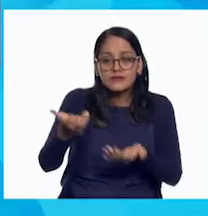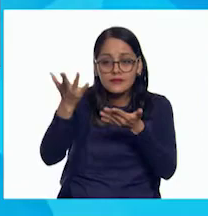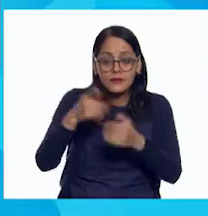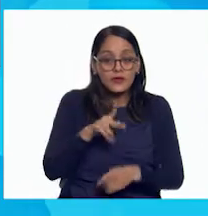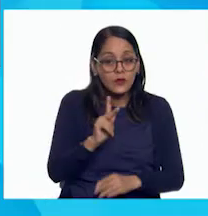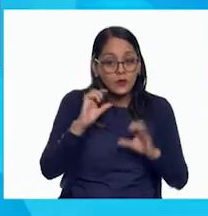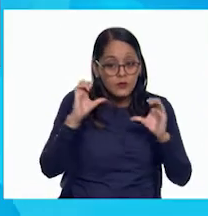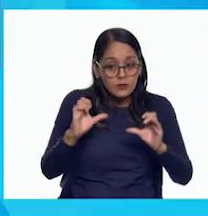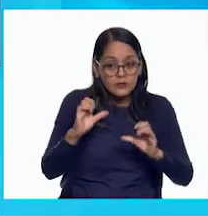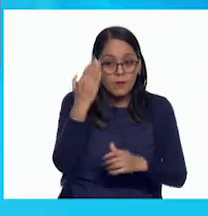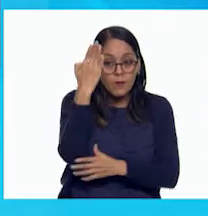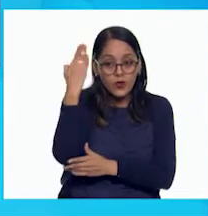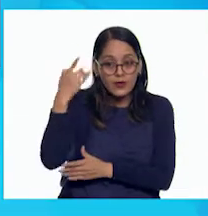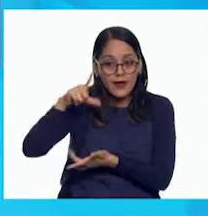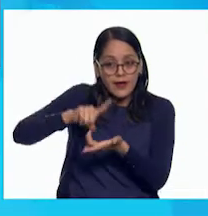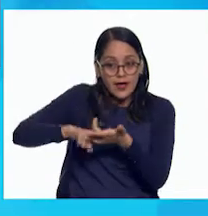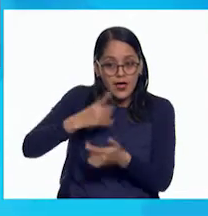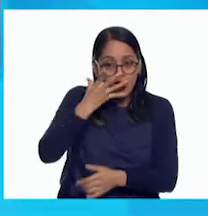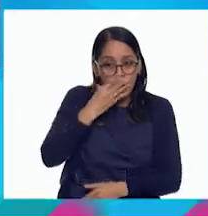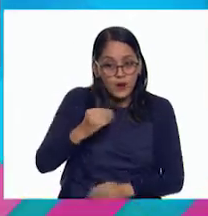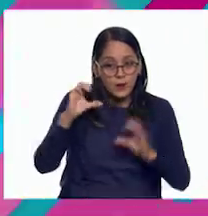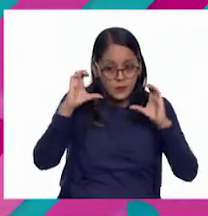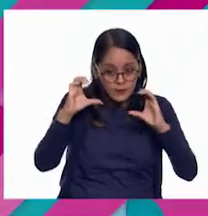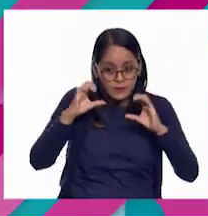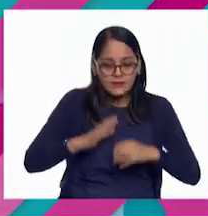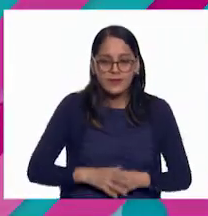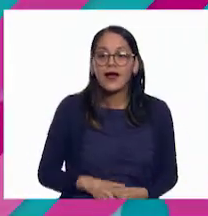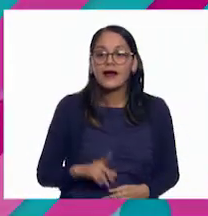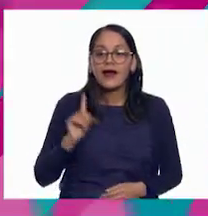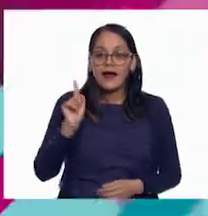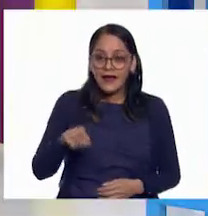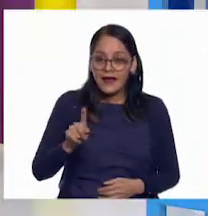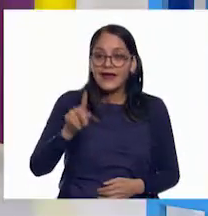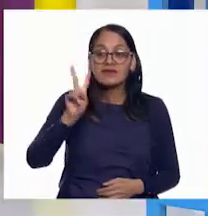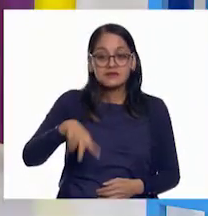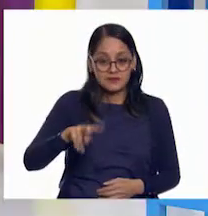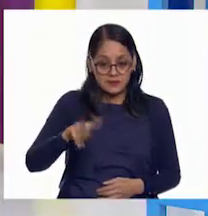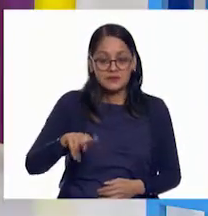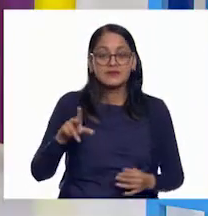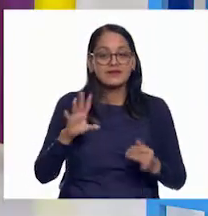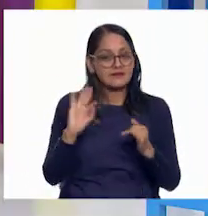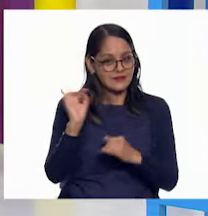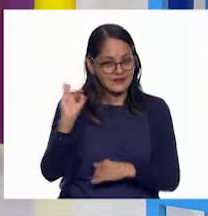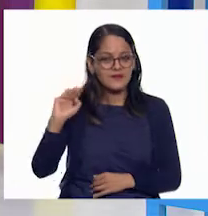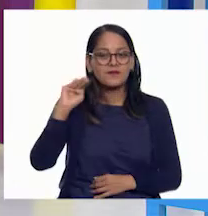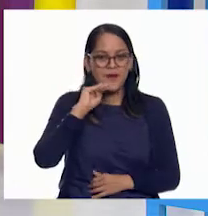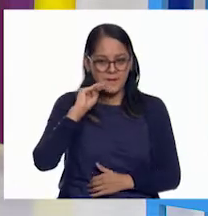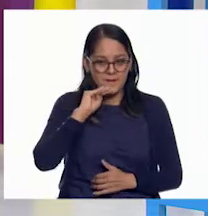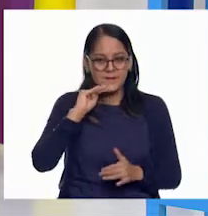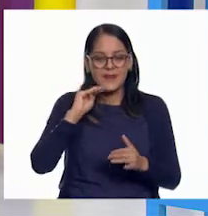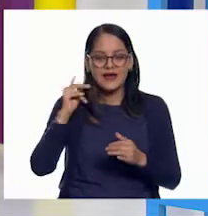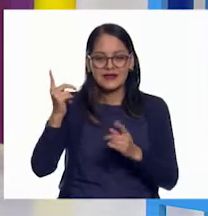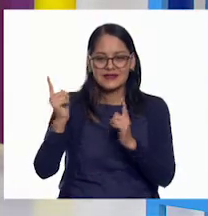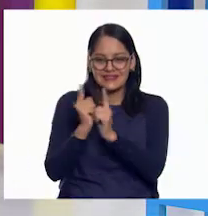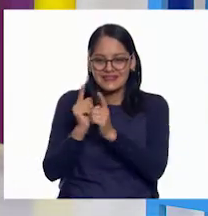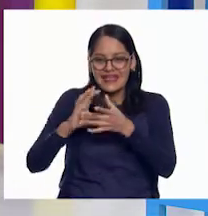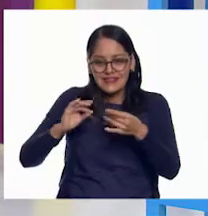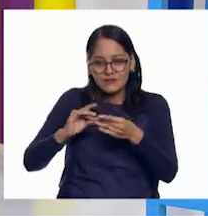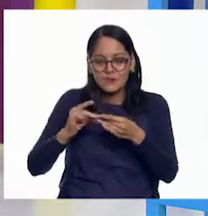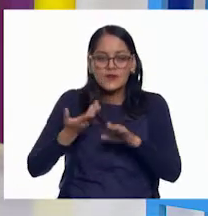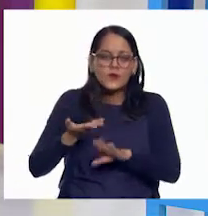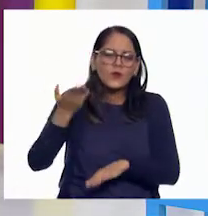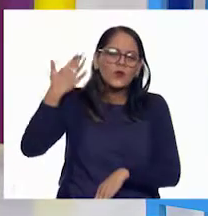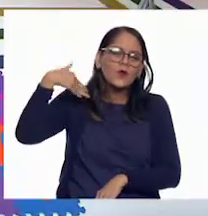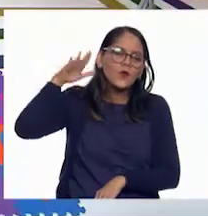lobo del bosque. Es verdad, seguramente su mamá le cuenta los cuentos empezando siempre por había una